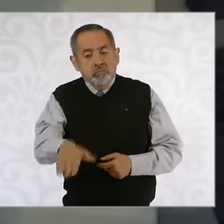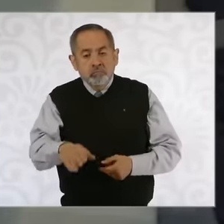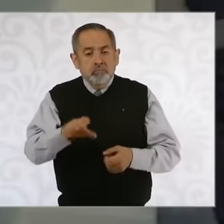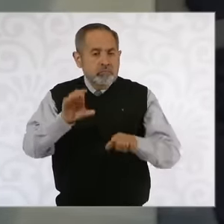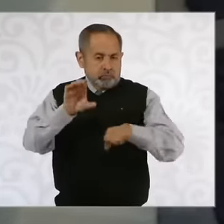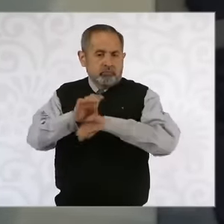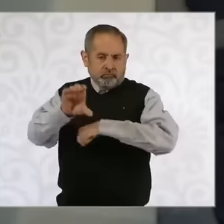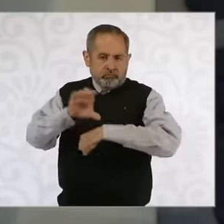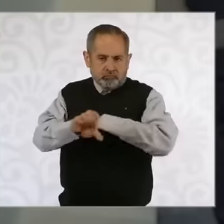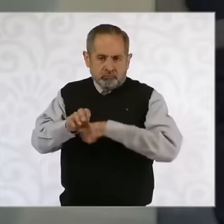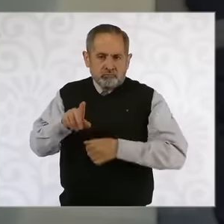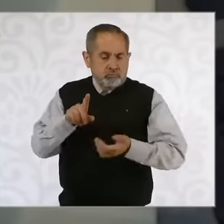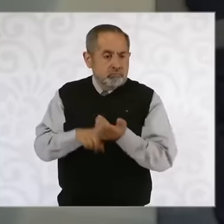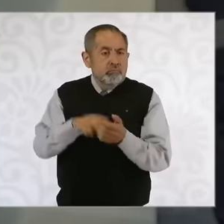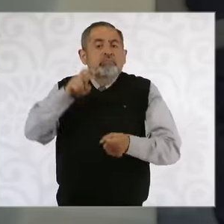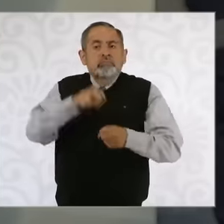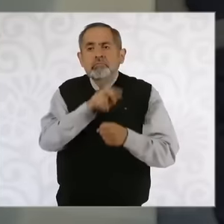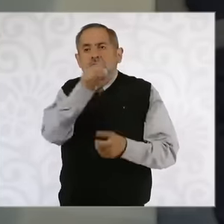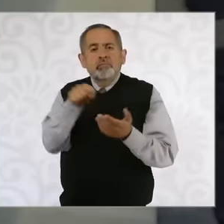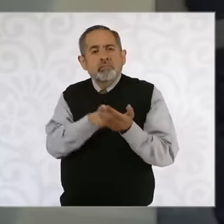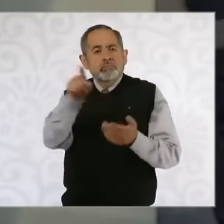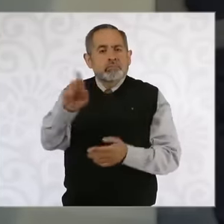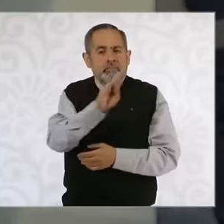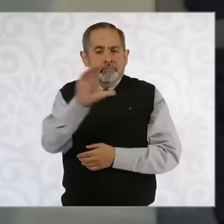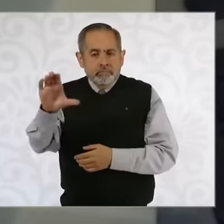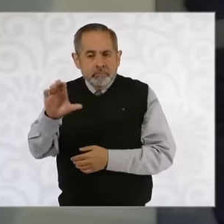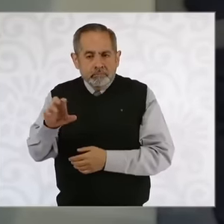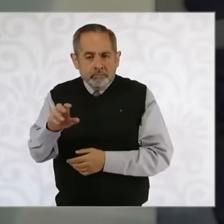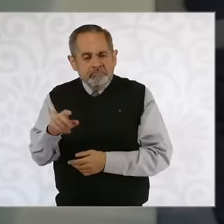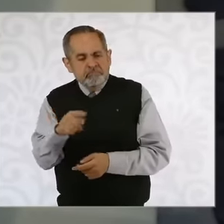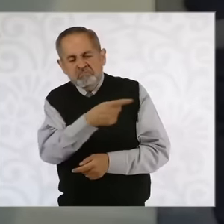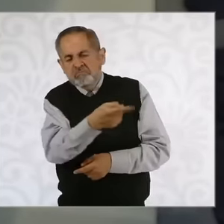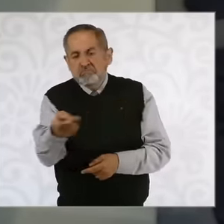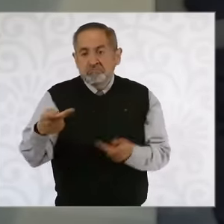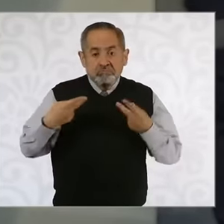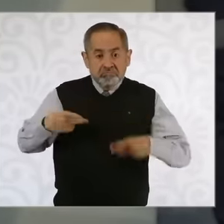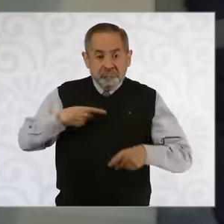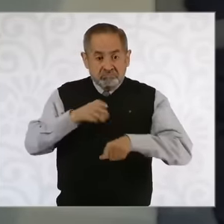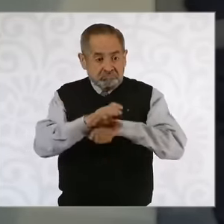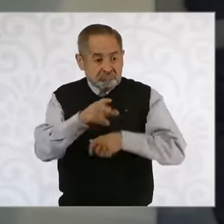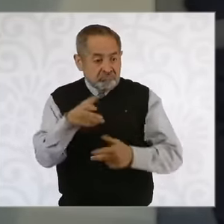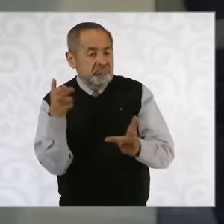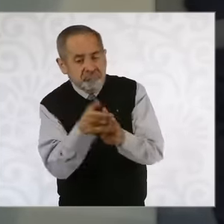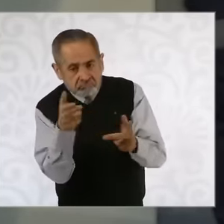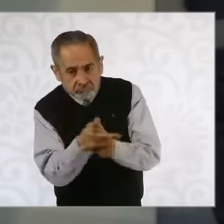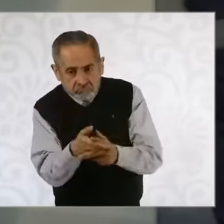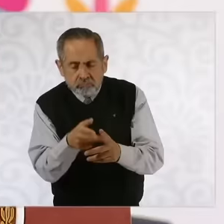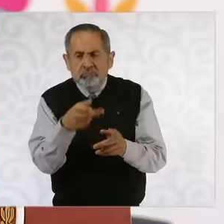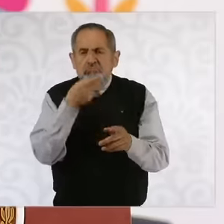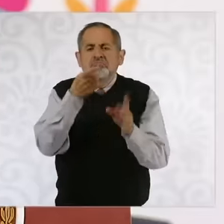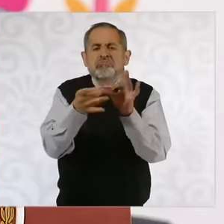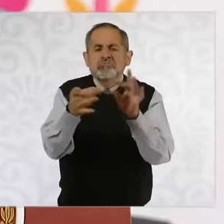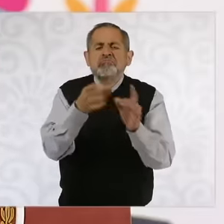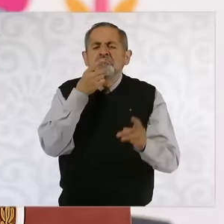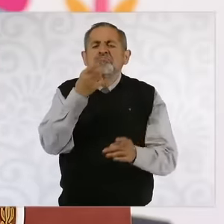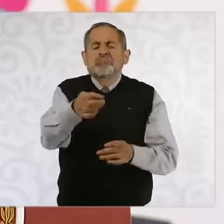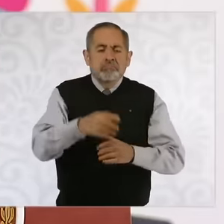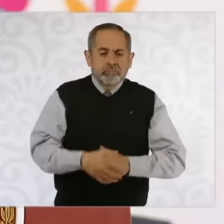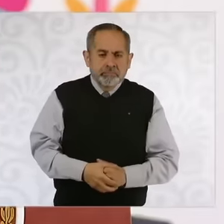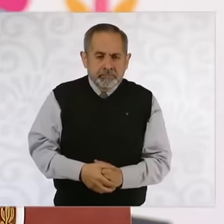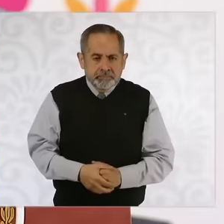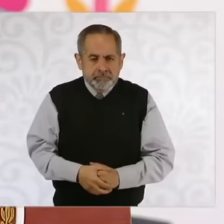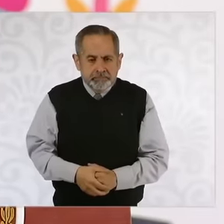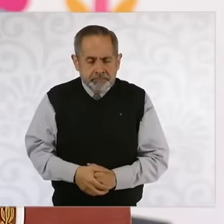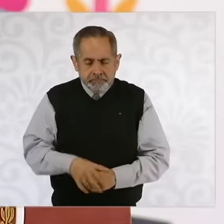Baja California. Entonces, no sé si este tema se habrá abordado en la reunión de seguridad y qué le informaron, doctora. Sí. Se